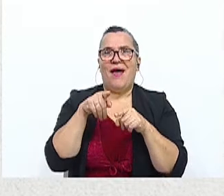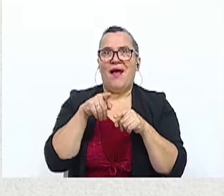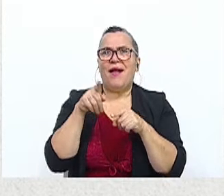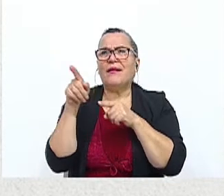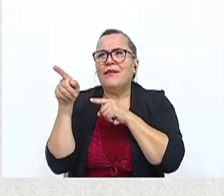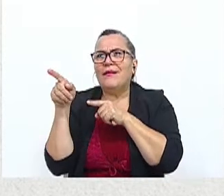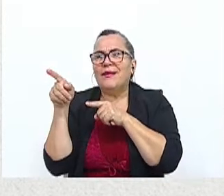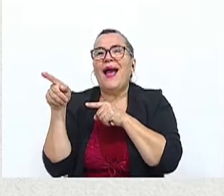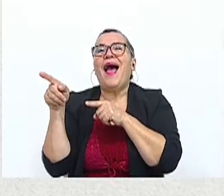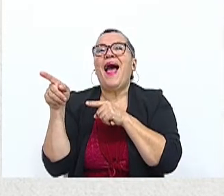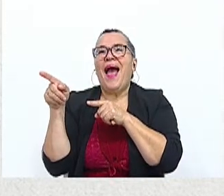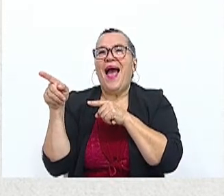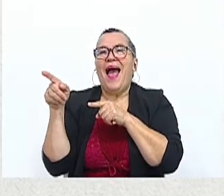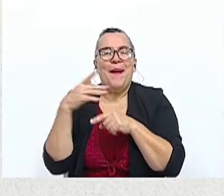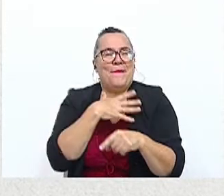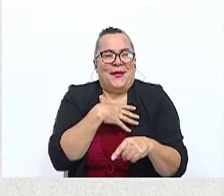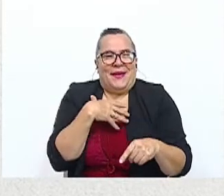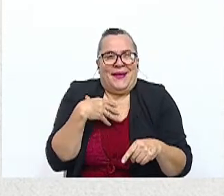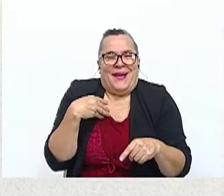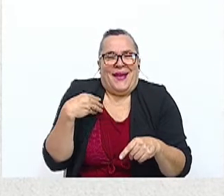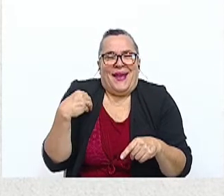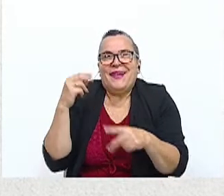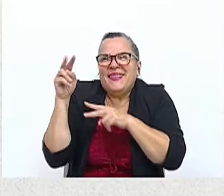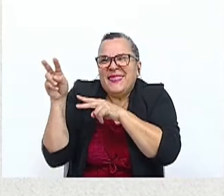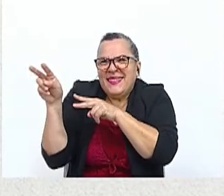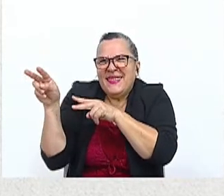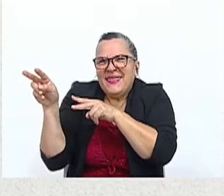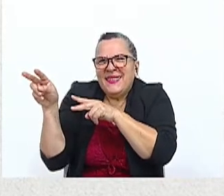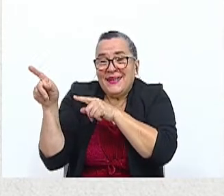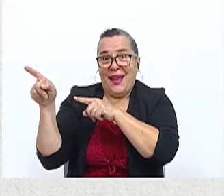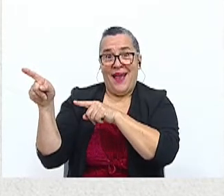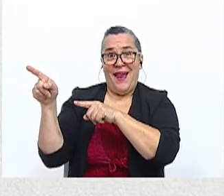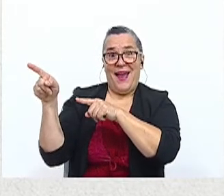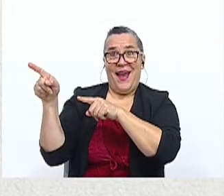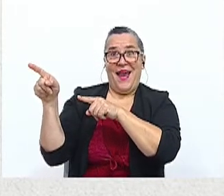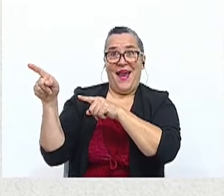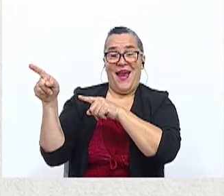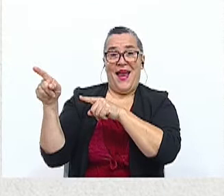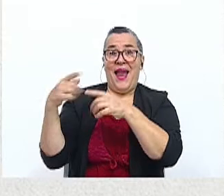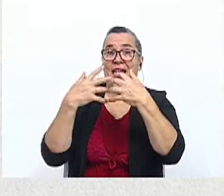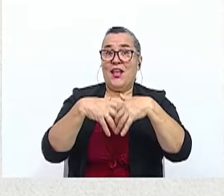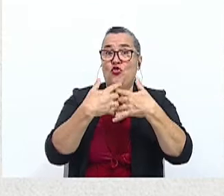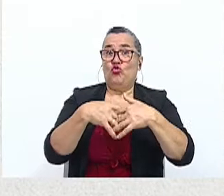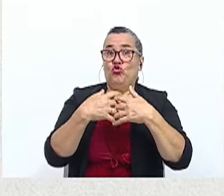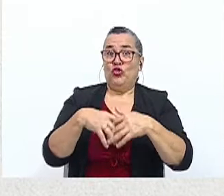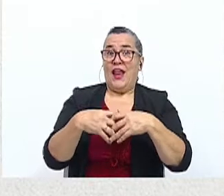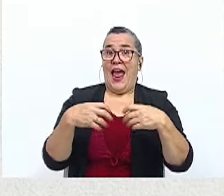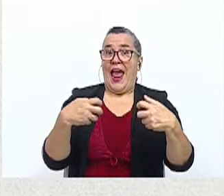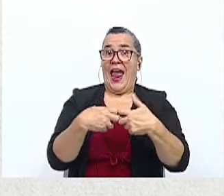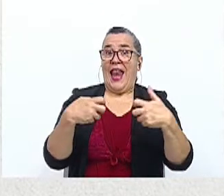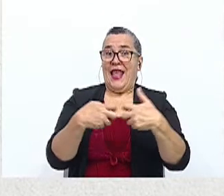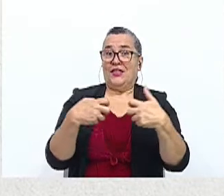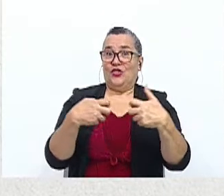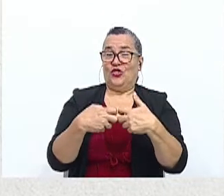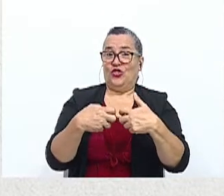Y esta imagen que me encanta, en la industria electrónica. Todos esos